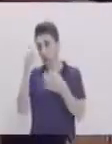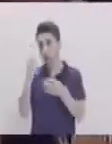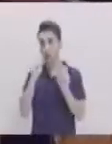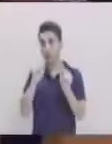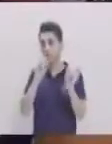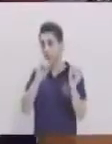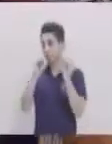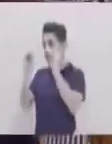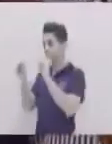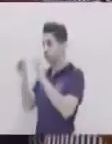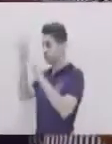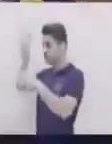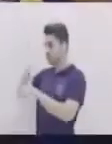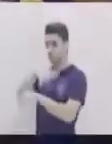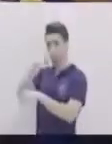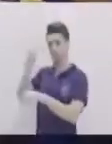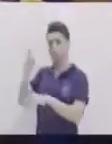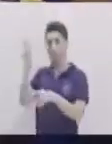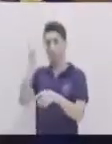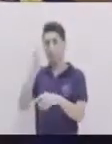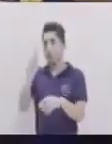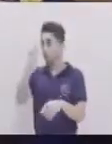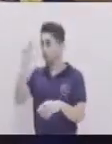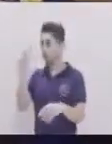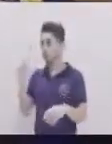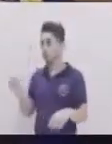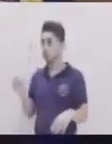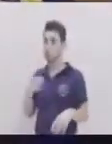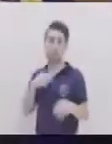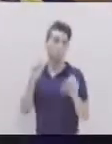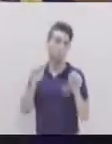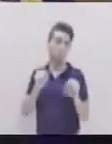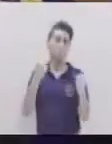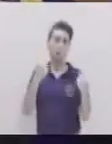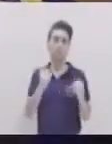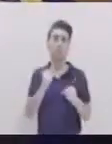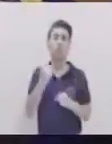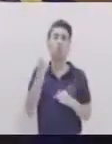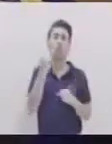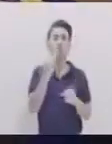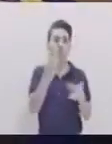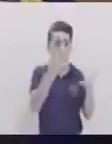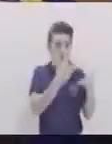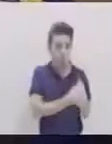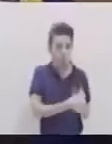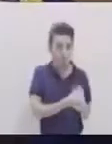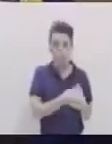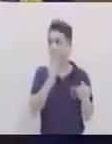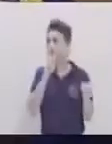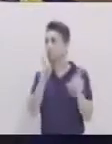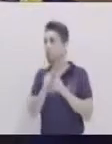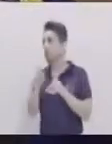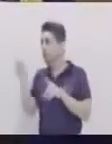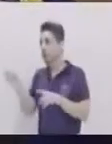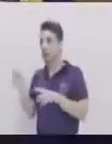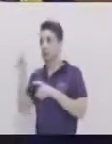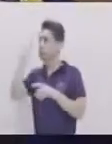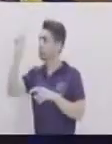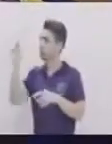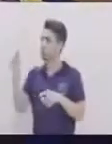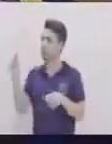poder interpretarla en una gráfica. Recordemos que podemos interpretar de forma numérica como también de